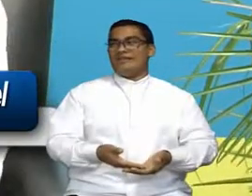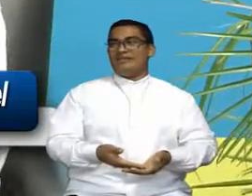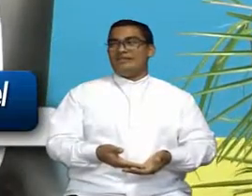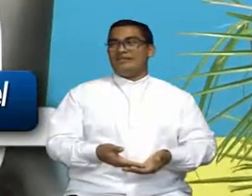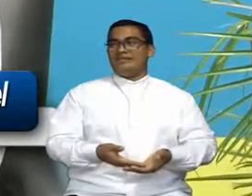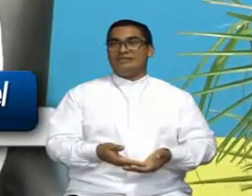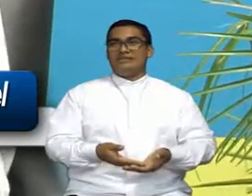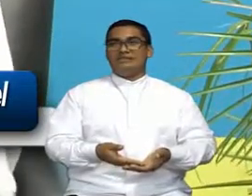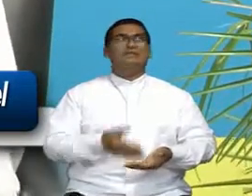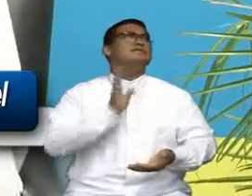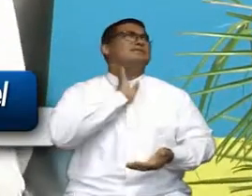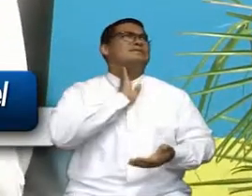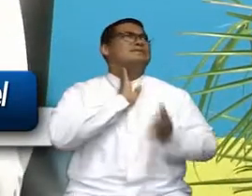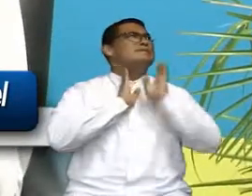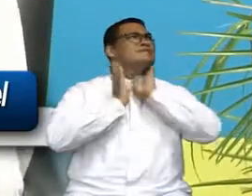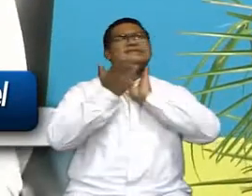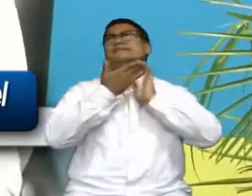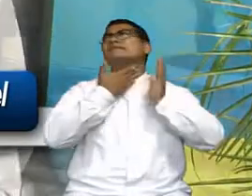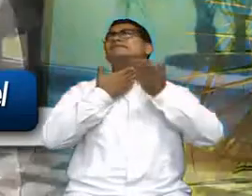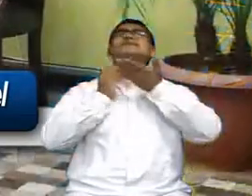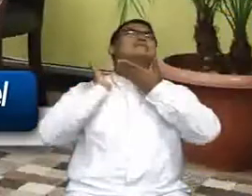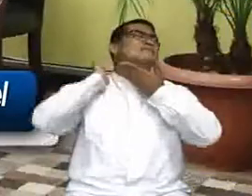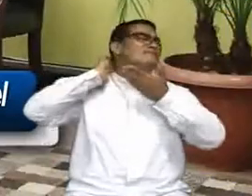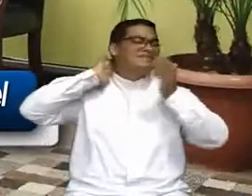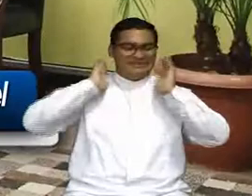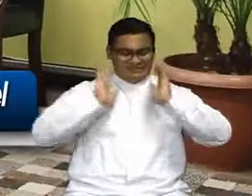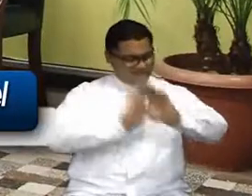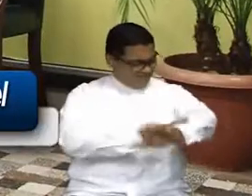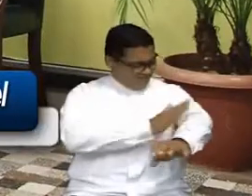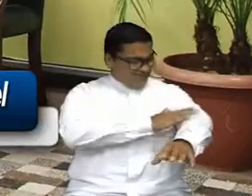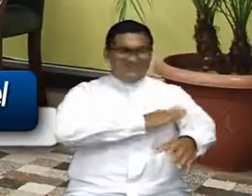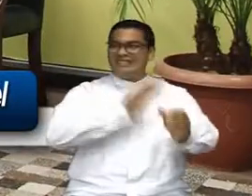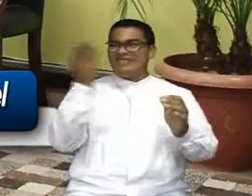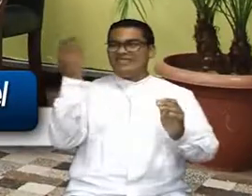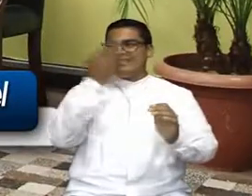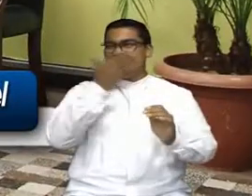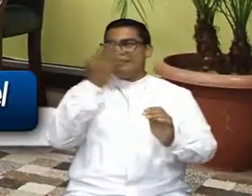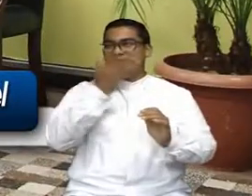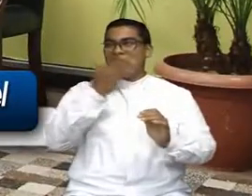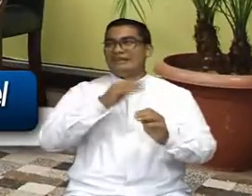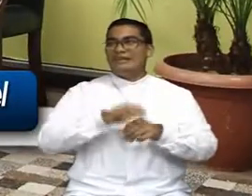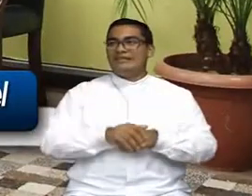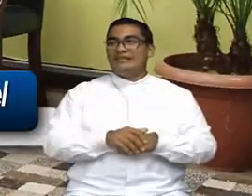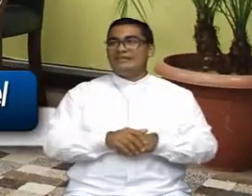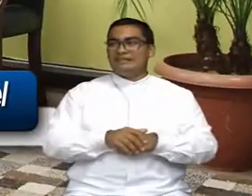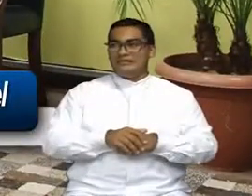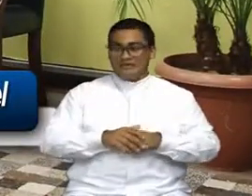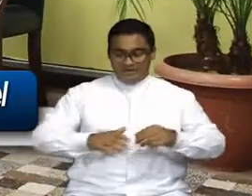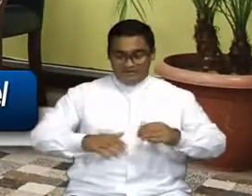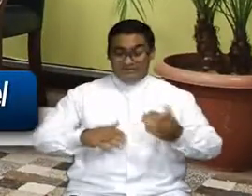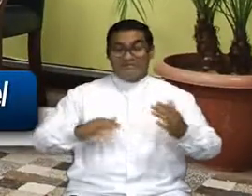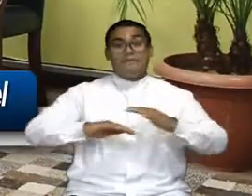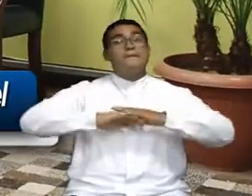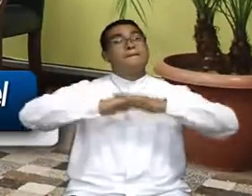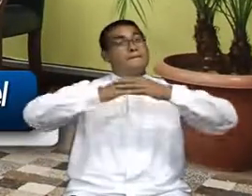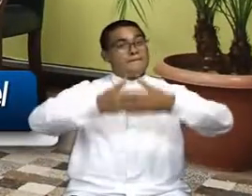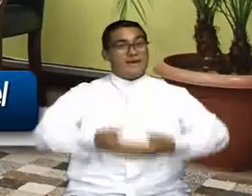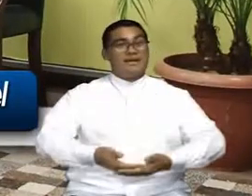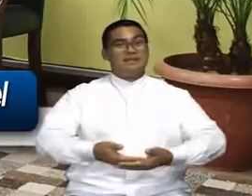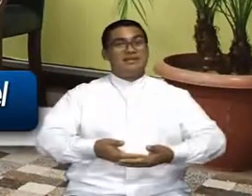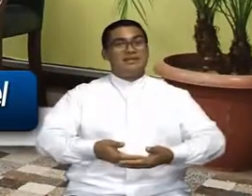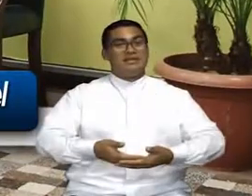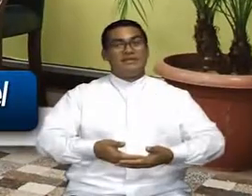me aparecieron manchas en la cara, que me aparecieron manchas en la zona de la panza. Entonces son por cambios hormonales.